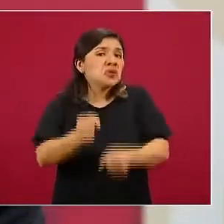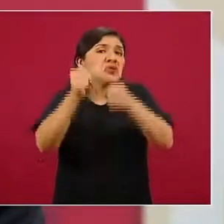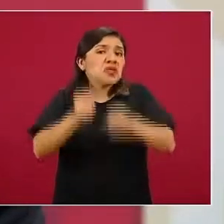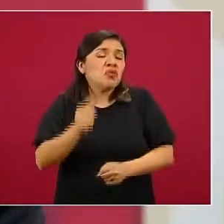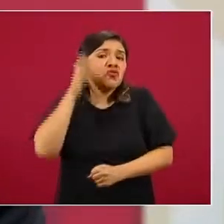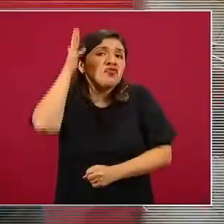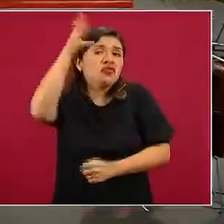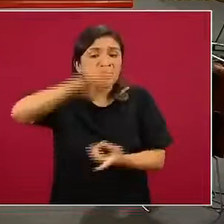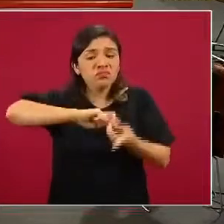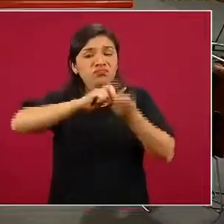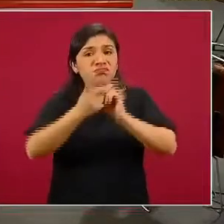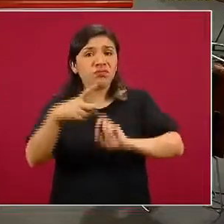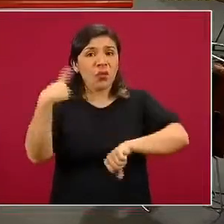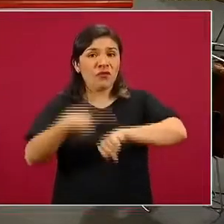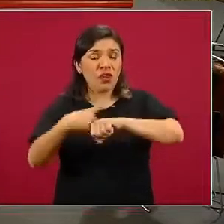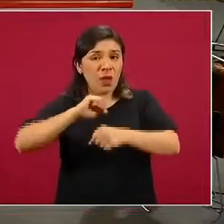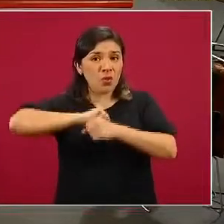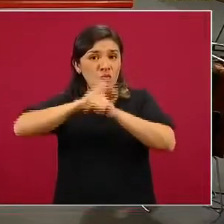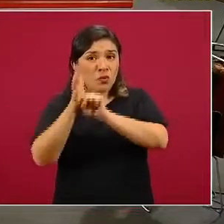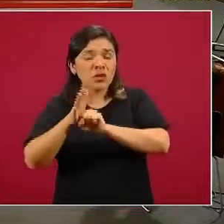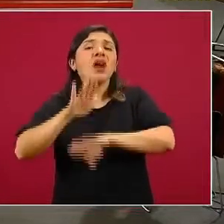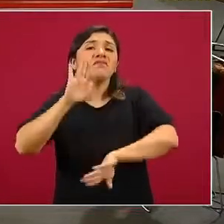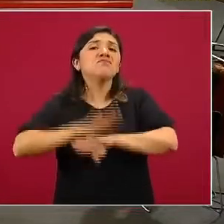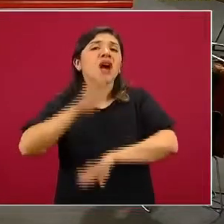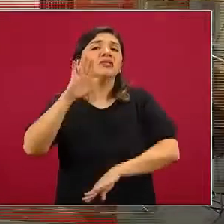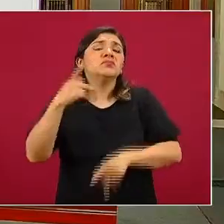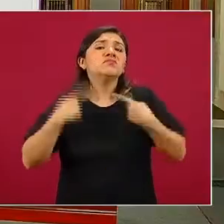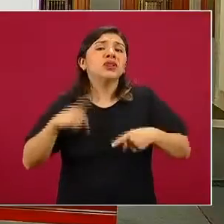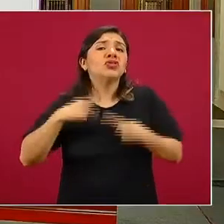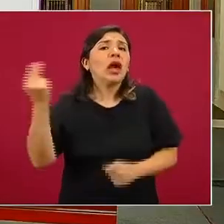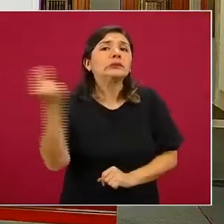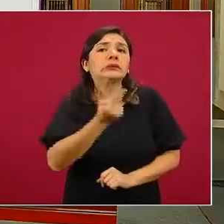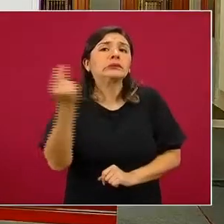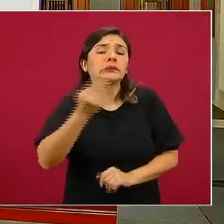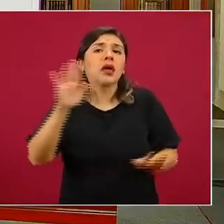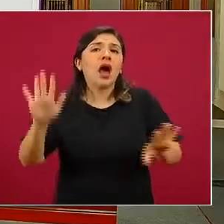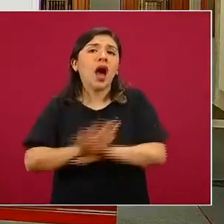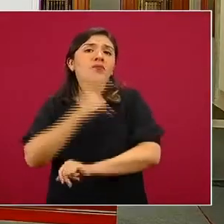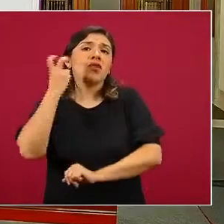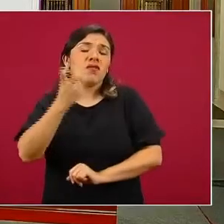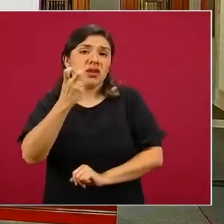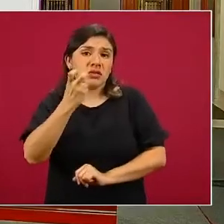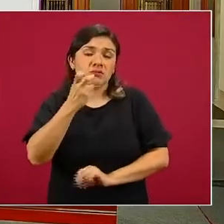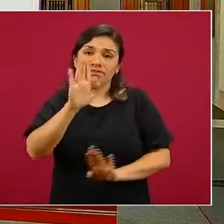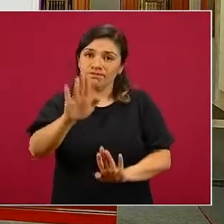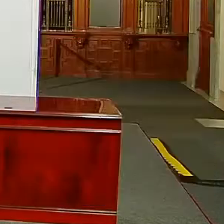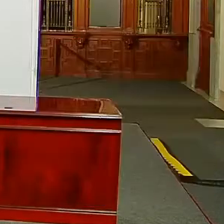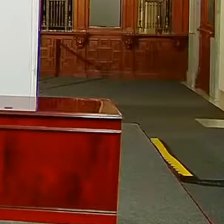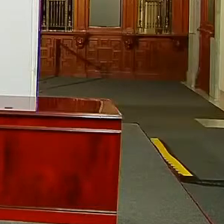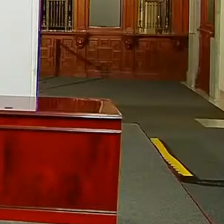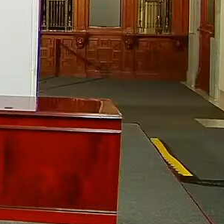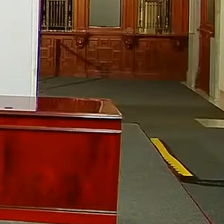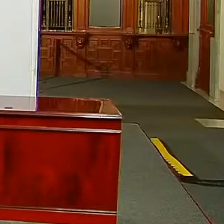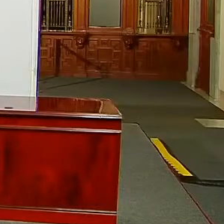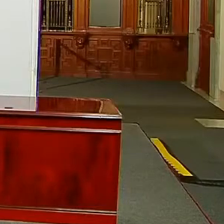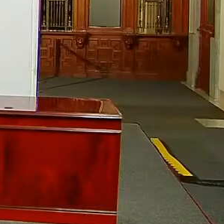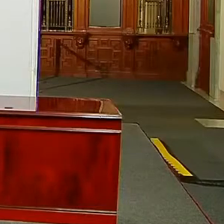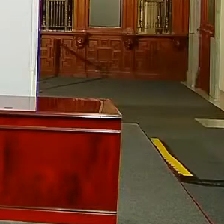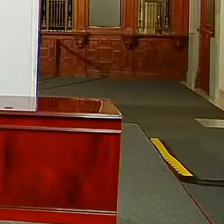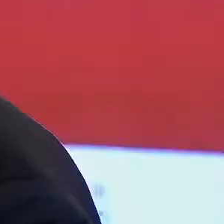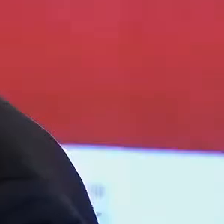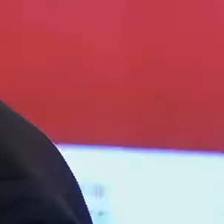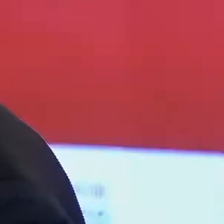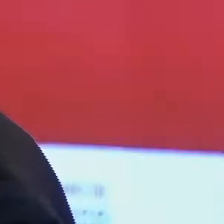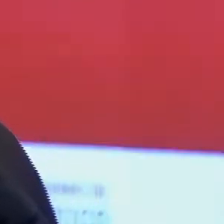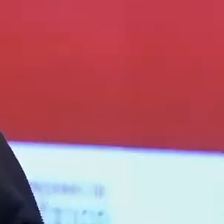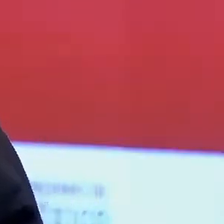las secuelas de la enfermedad van a hacer que estas personas requieran de un trasplante, insisto, en una condición muy especial y